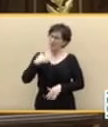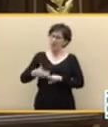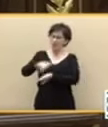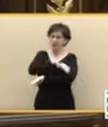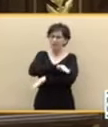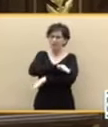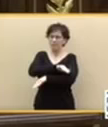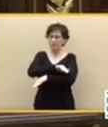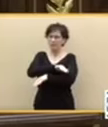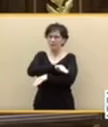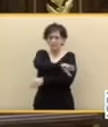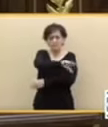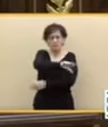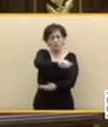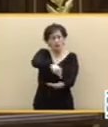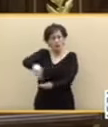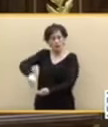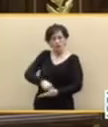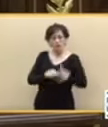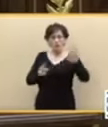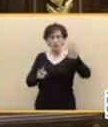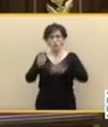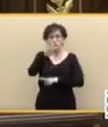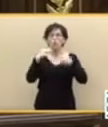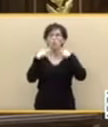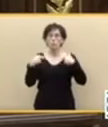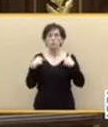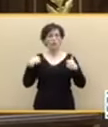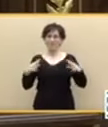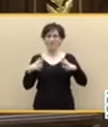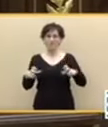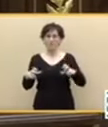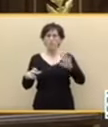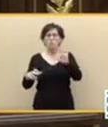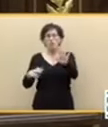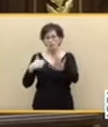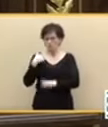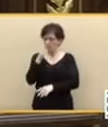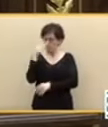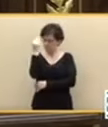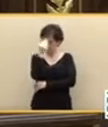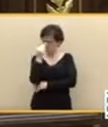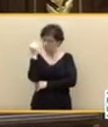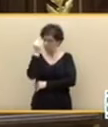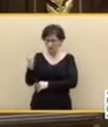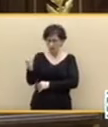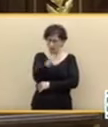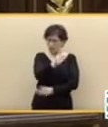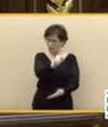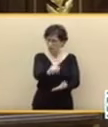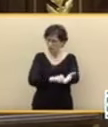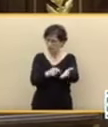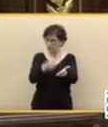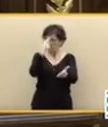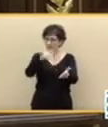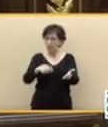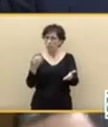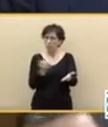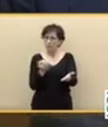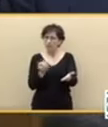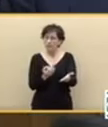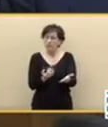sus diputados. Me pregunto si sabían ellos qué era lo que estaban firmando. No les ha dado tiempo